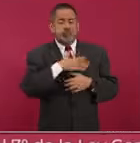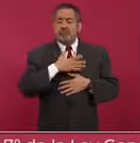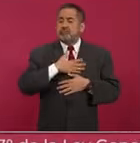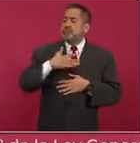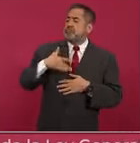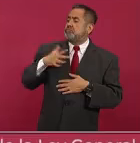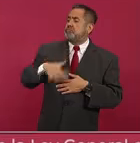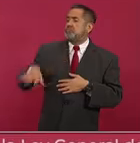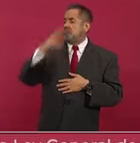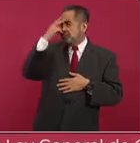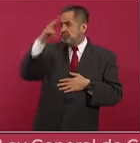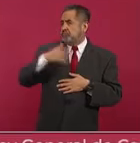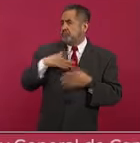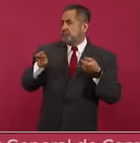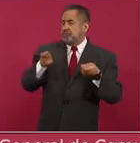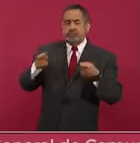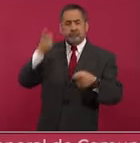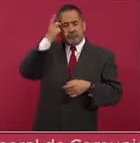de México.